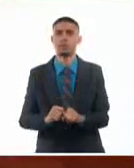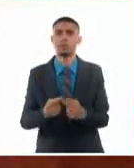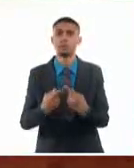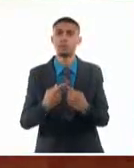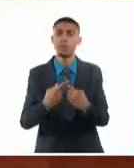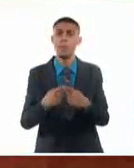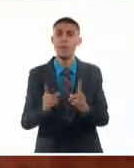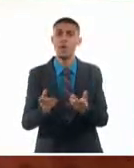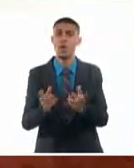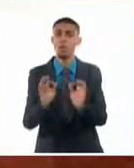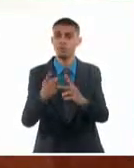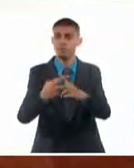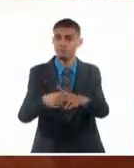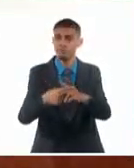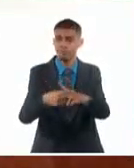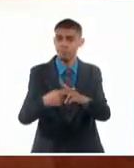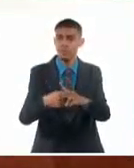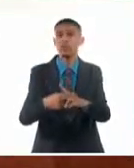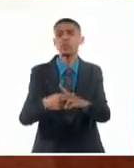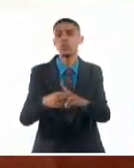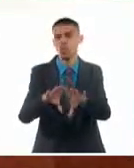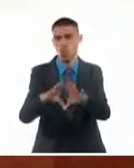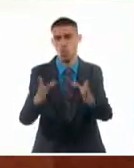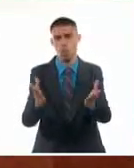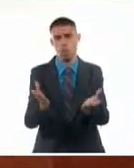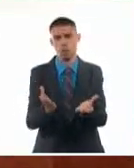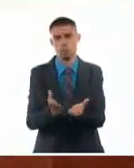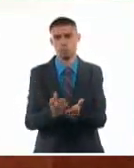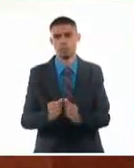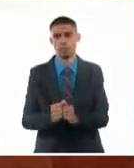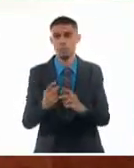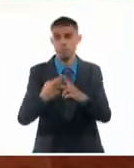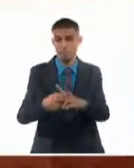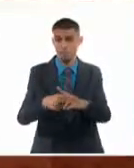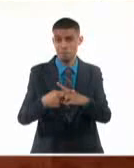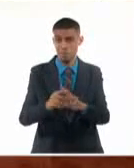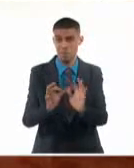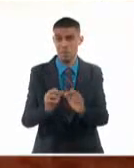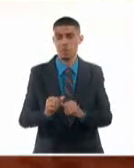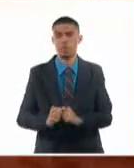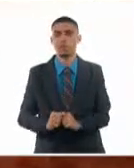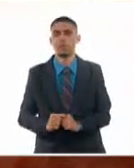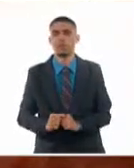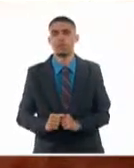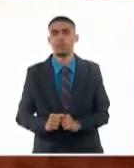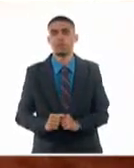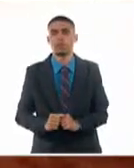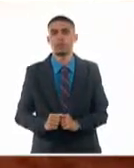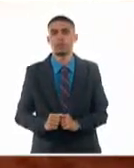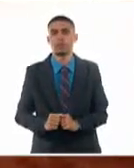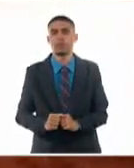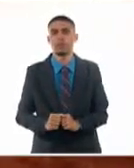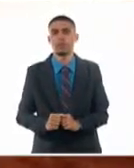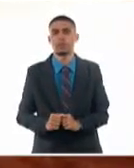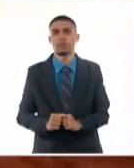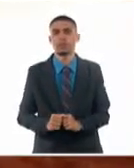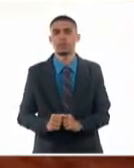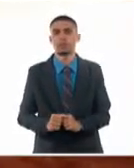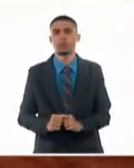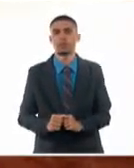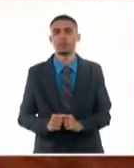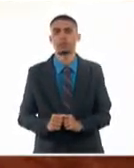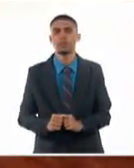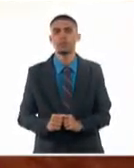y técnico de la palabra. O sea, es una restauración a partir de tener en cuenta